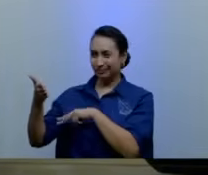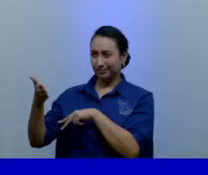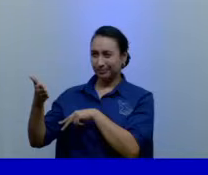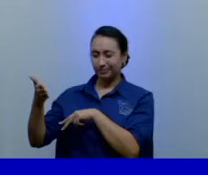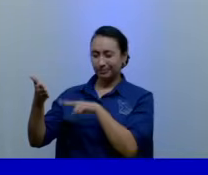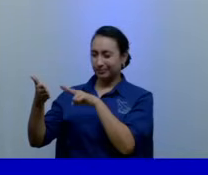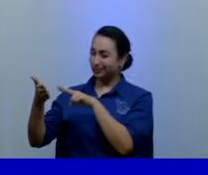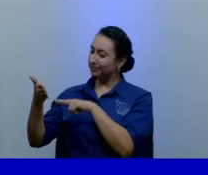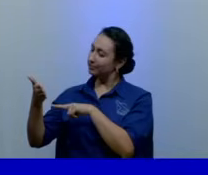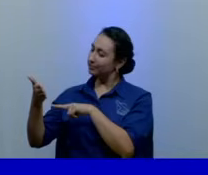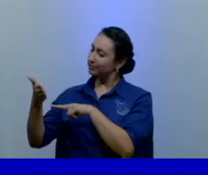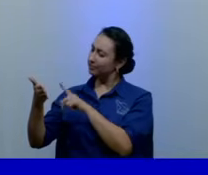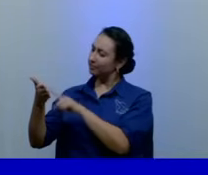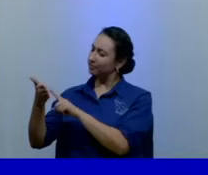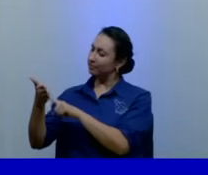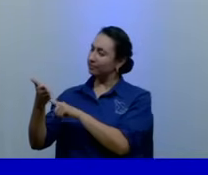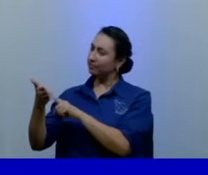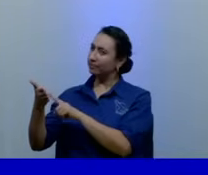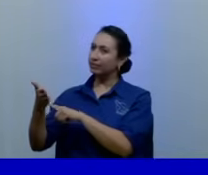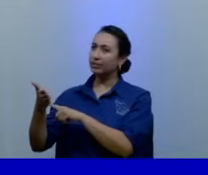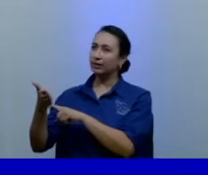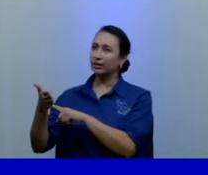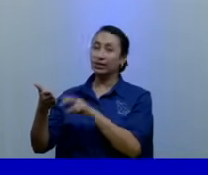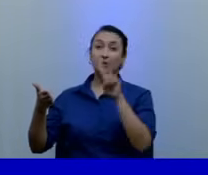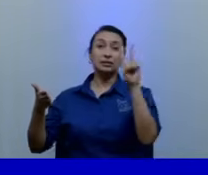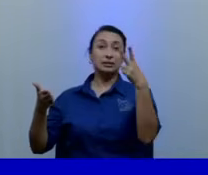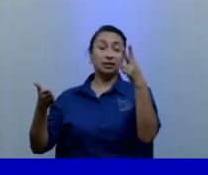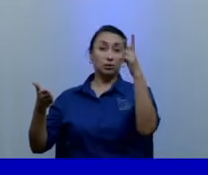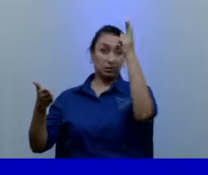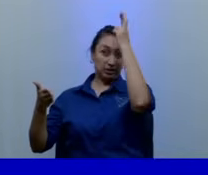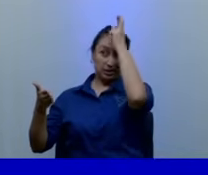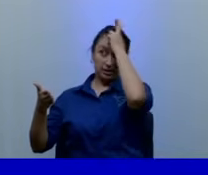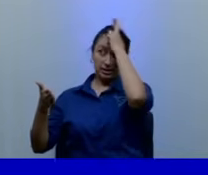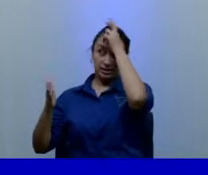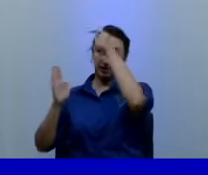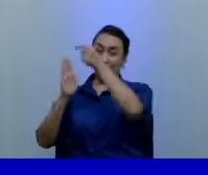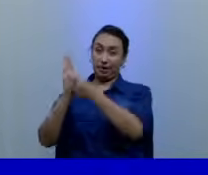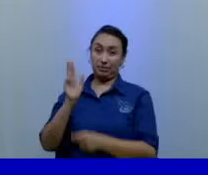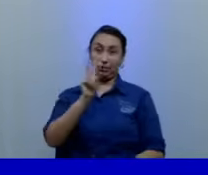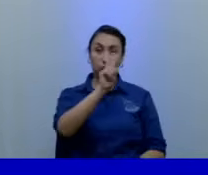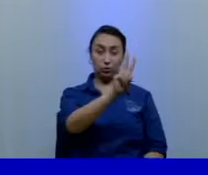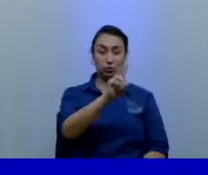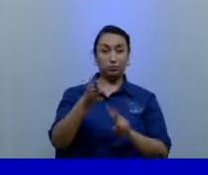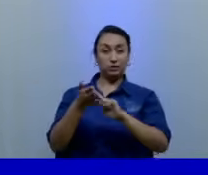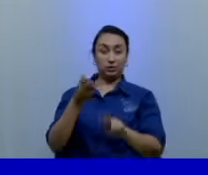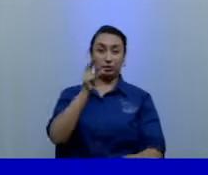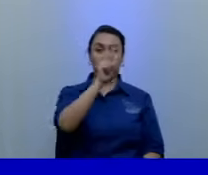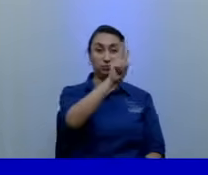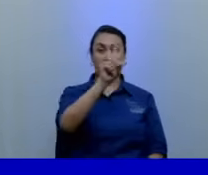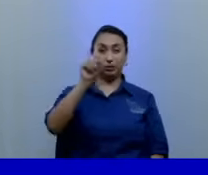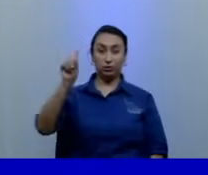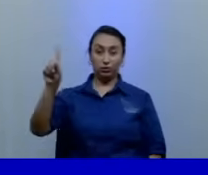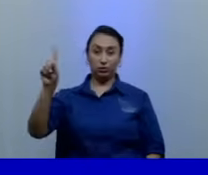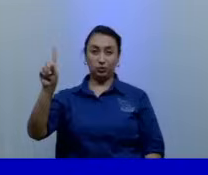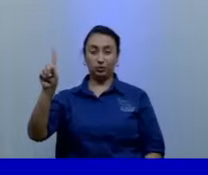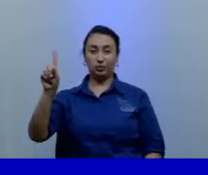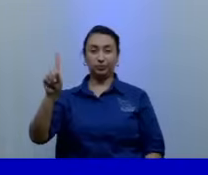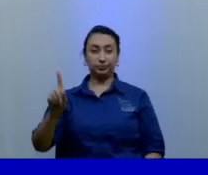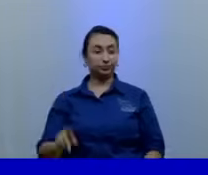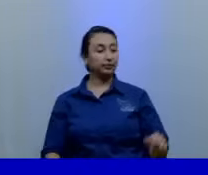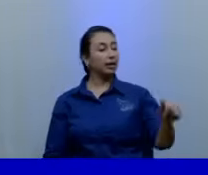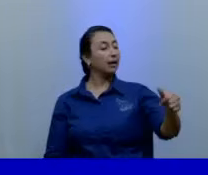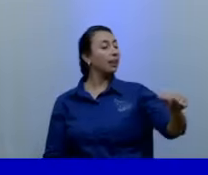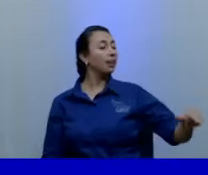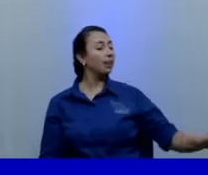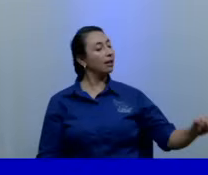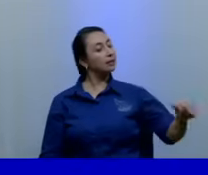las aguas, echó sal en él y dijo, así dice el Señor, he purificado estas aguas. De ahí ya no saldrá más muerte